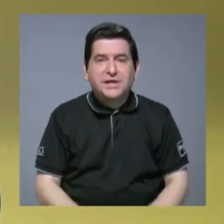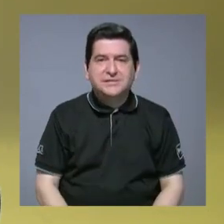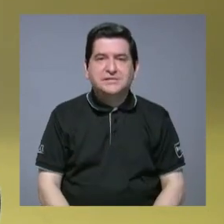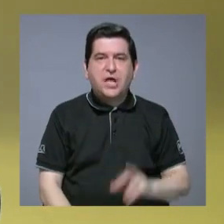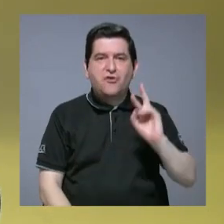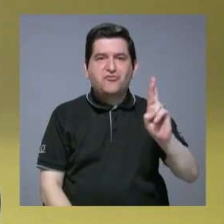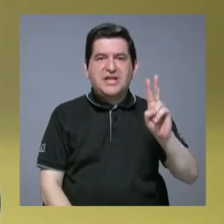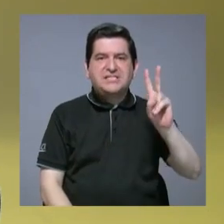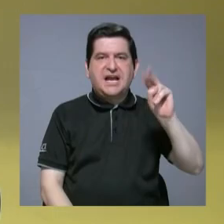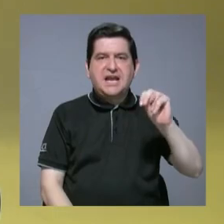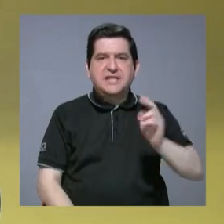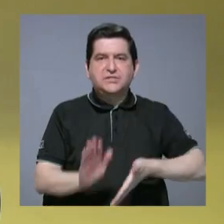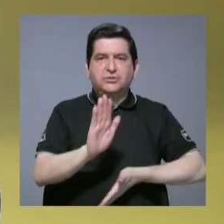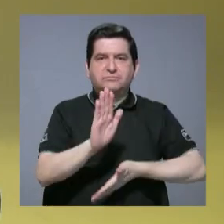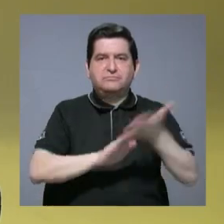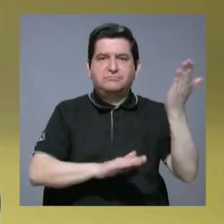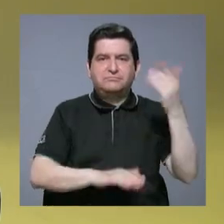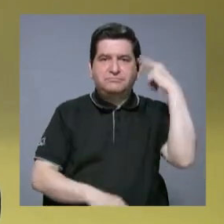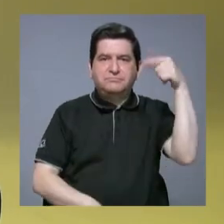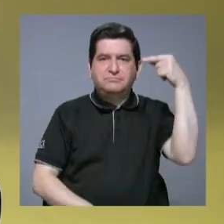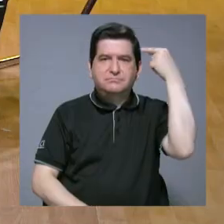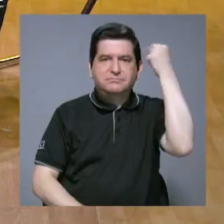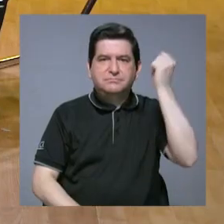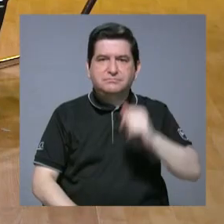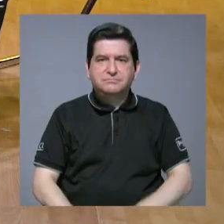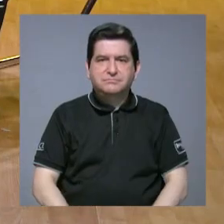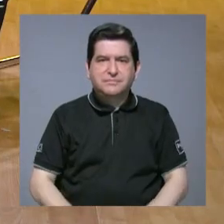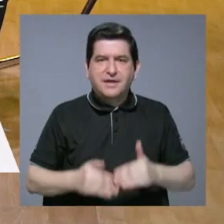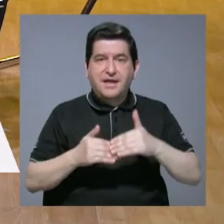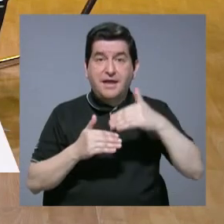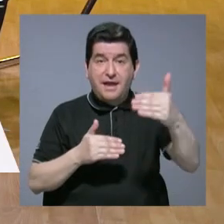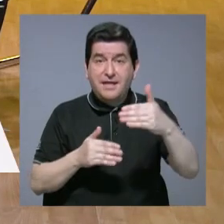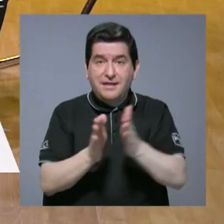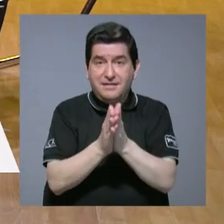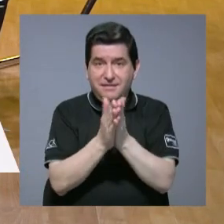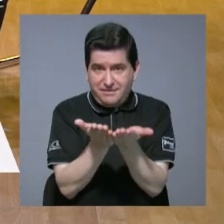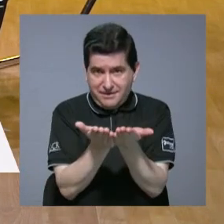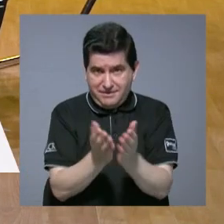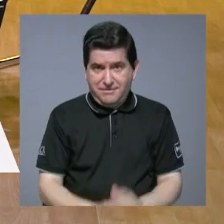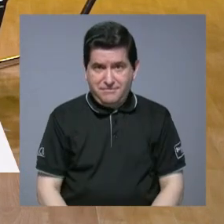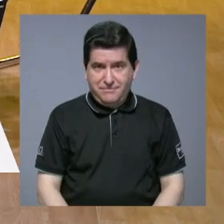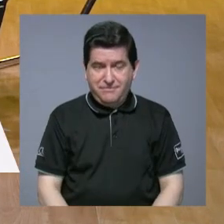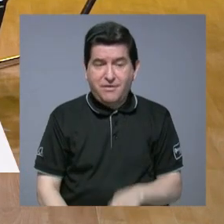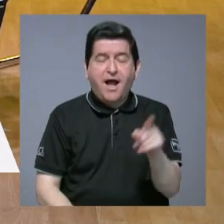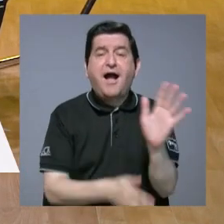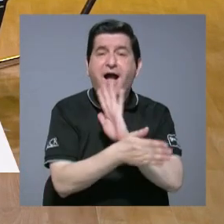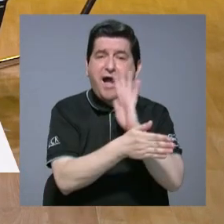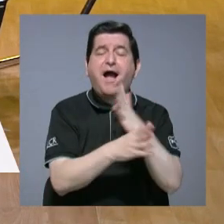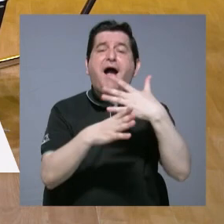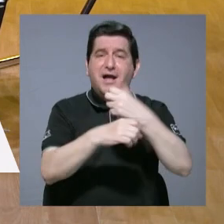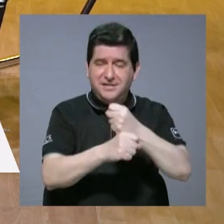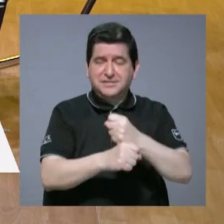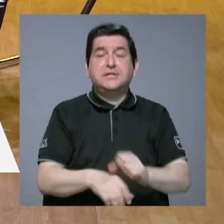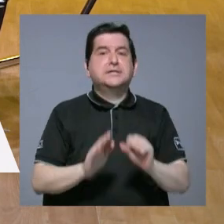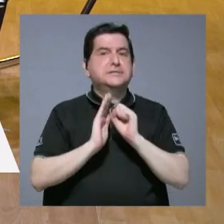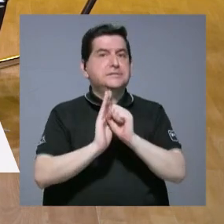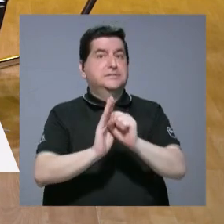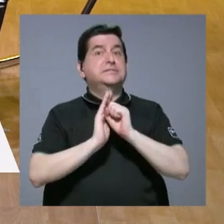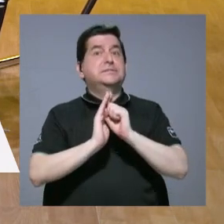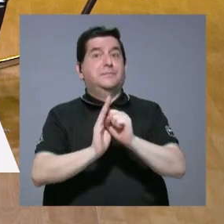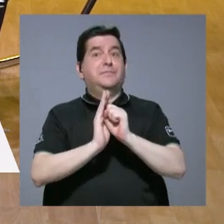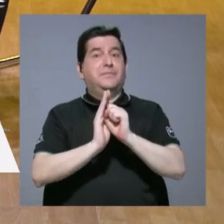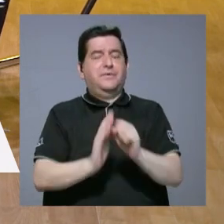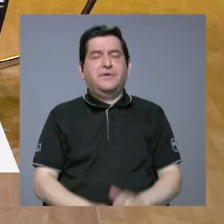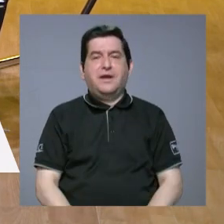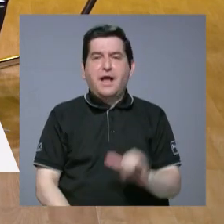Nixon tuvo que salir del gobierno. A partir de este libro se hizo esa película emblemática